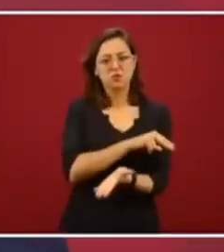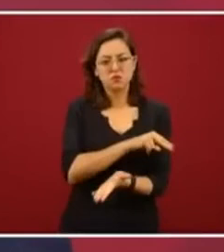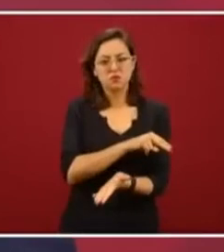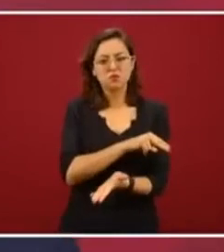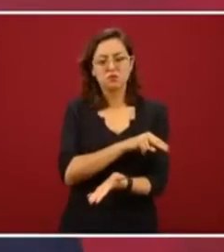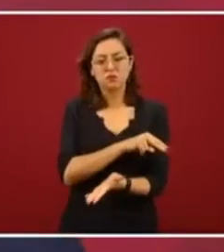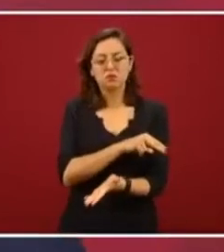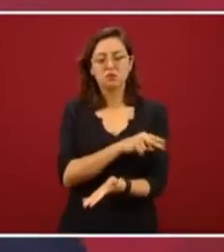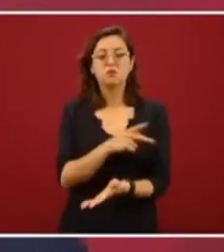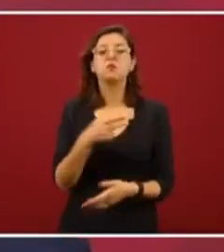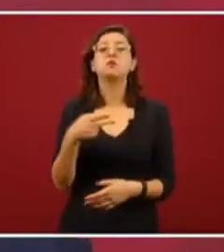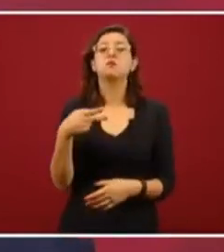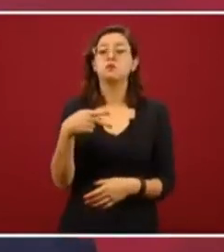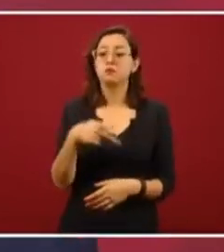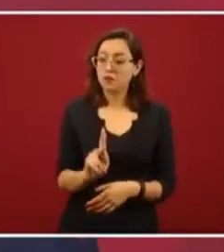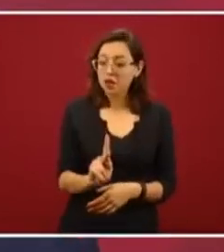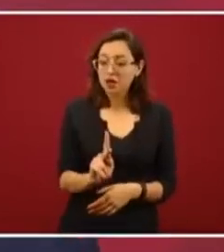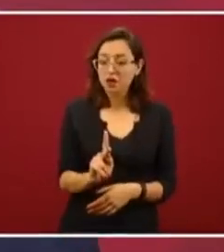Ya